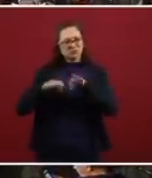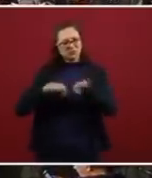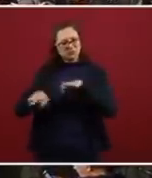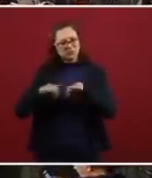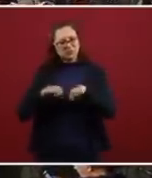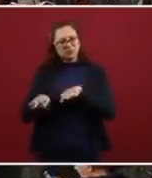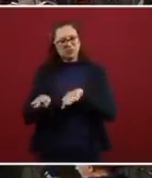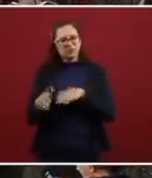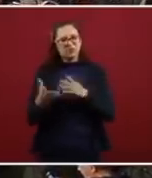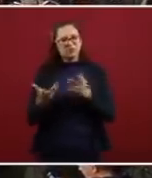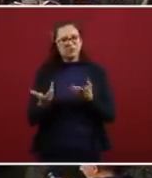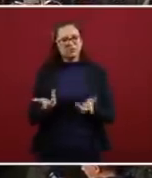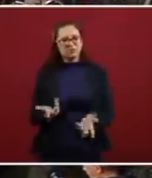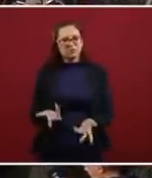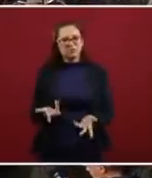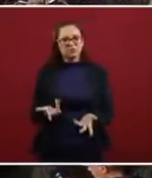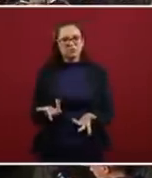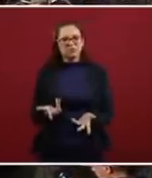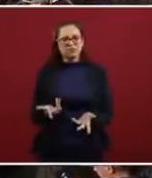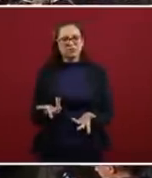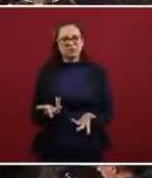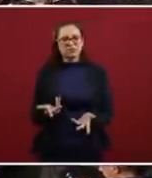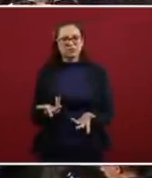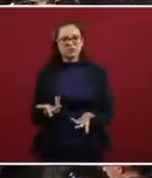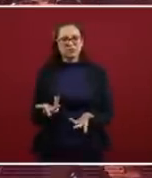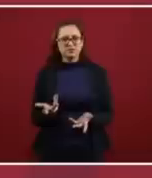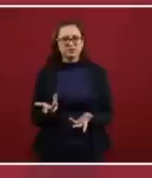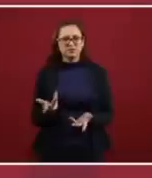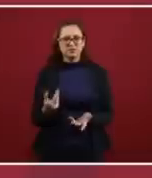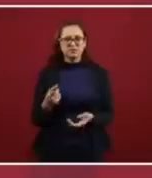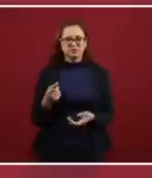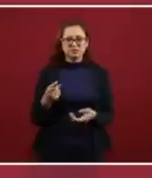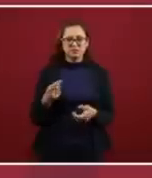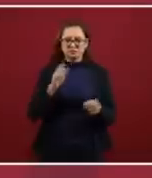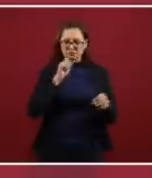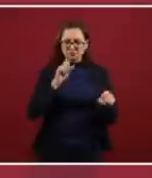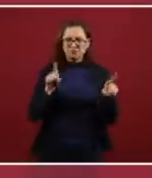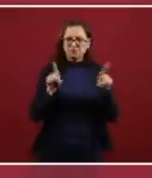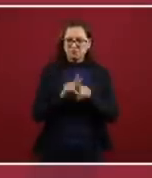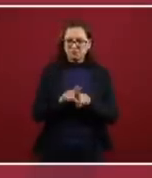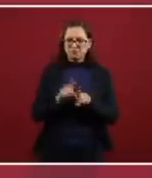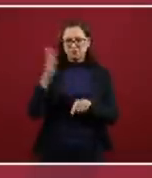va a ser al mismo tiempo un potentado?